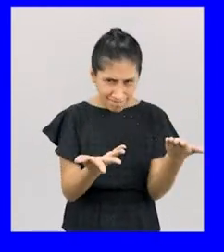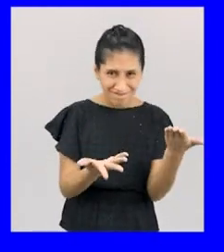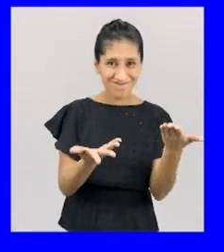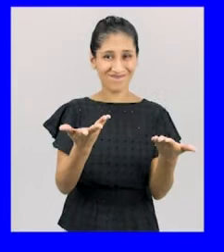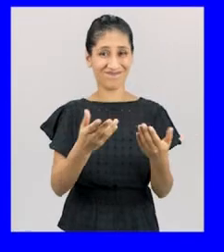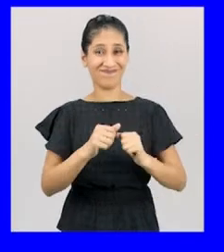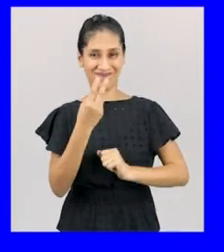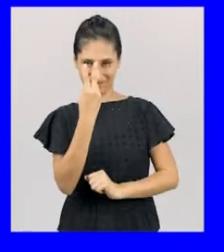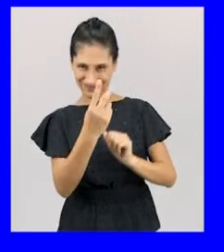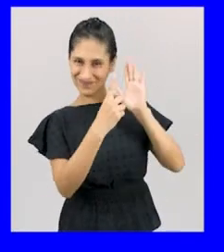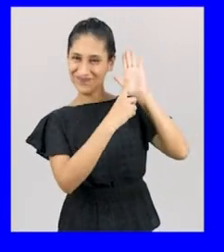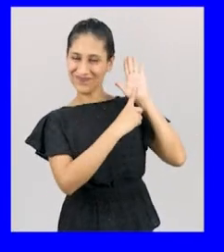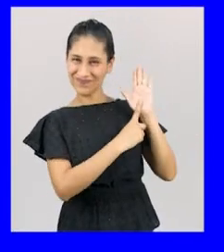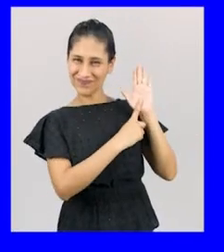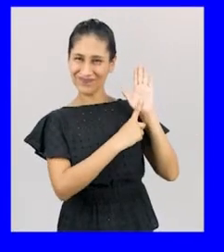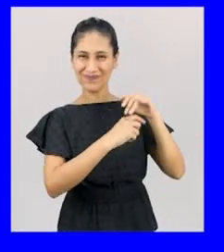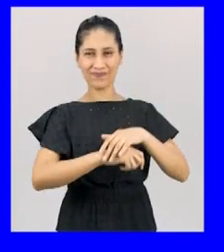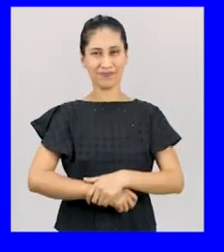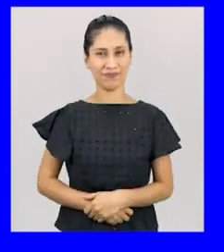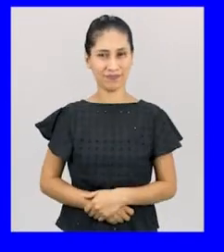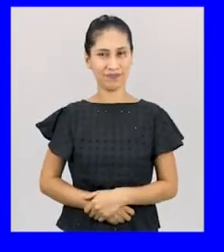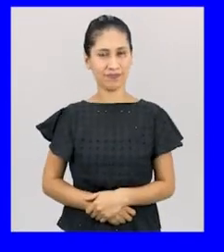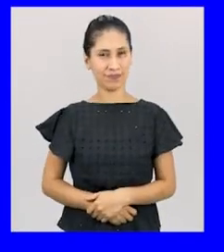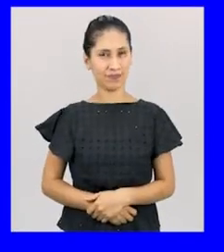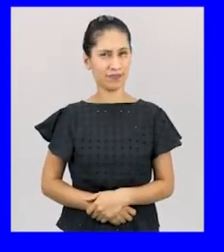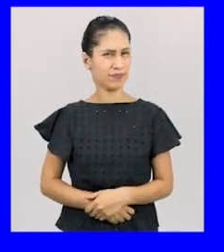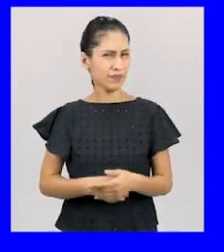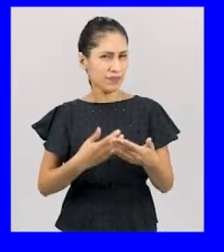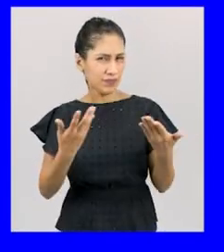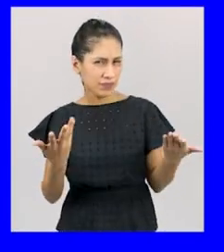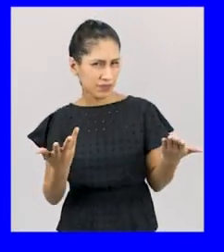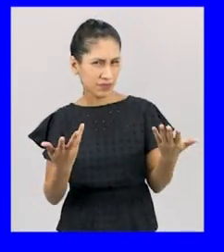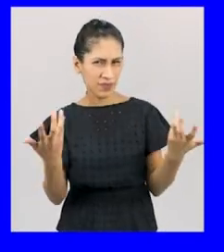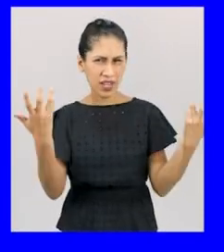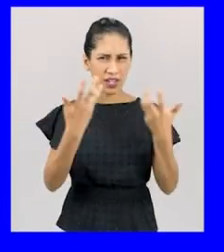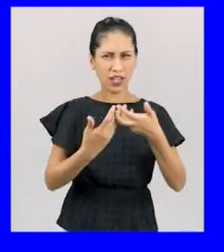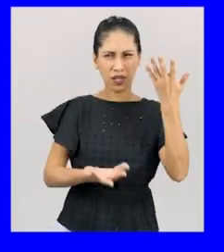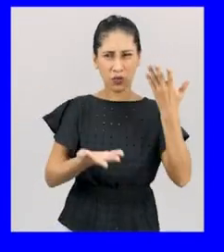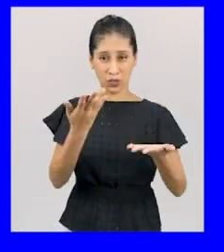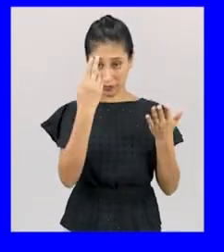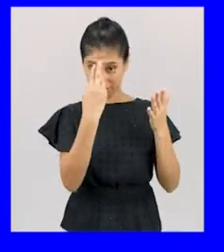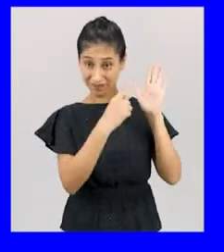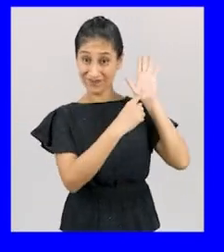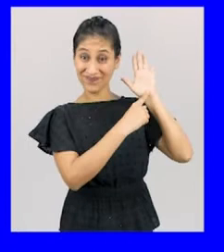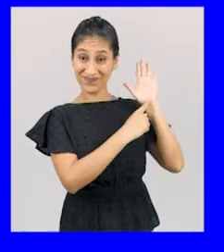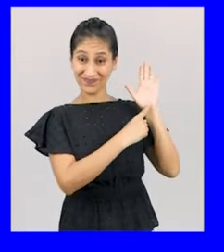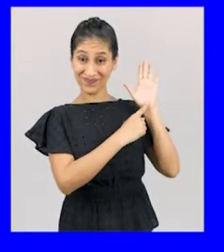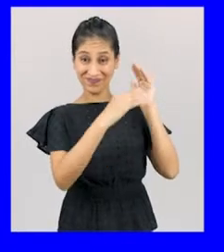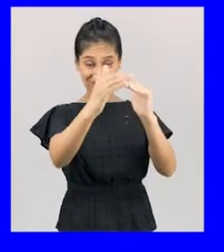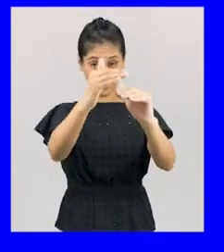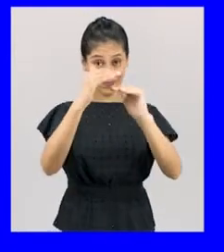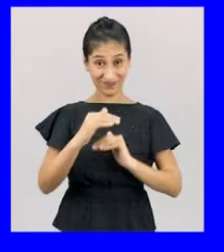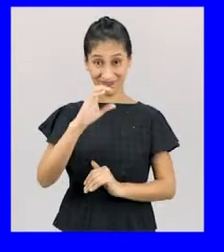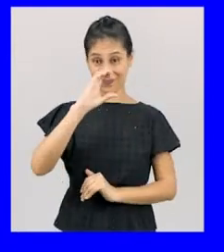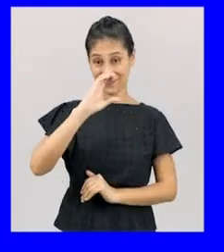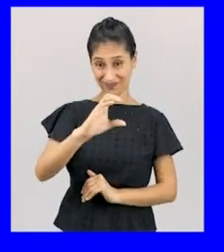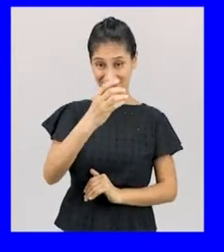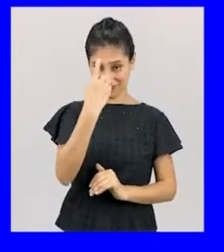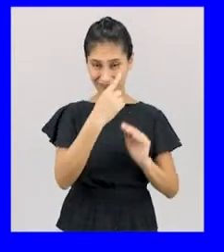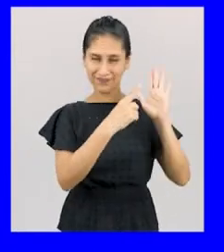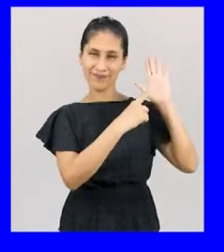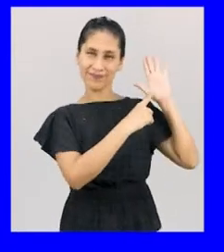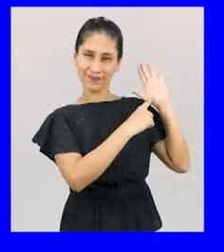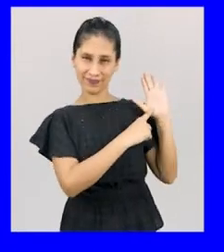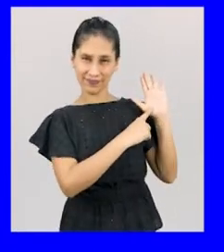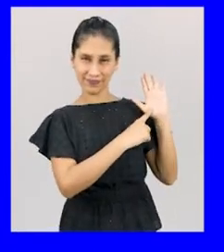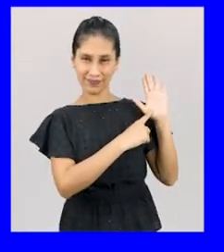más ventajas que la erudición, pues permite incrementar los conocimientos y relacionarlos entre sí. C. La